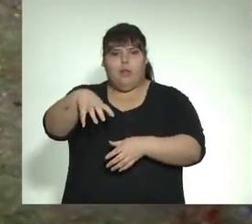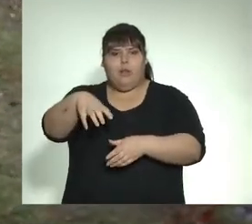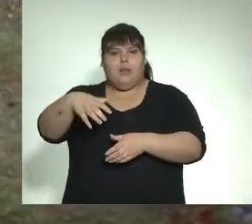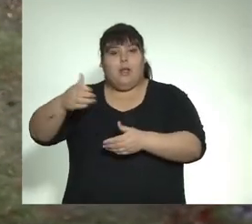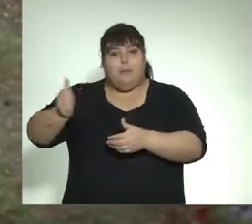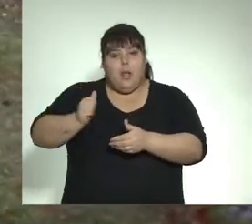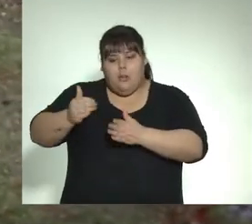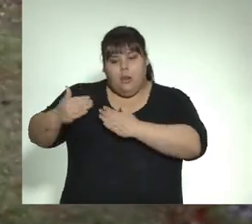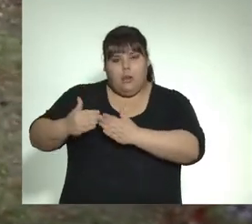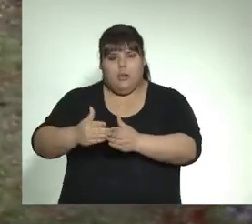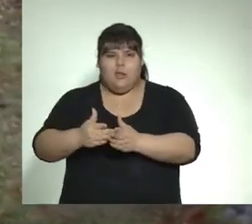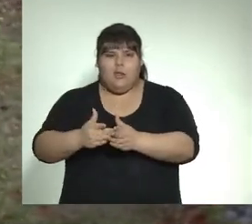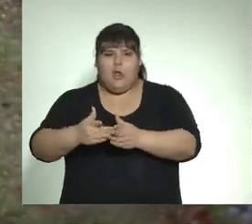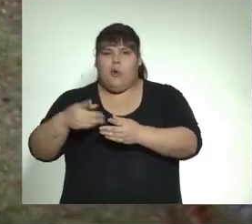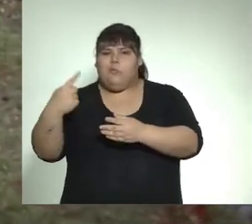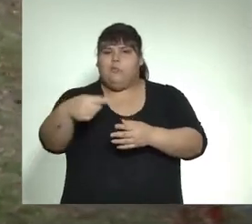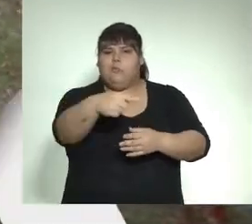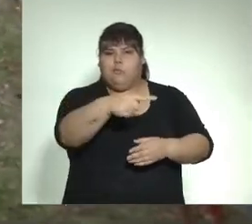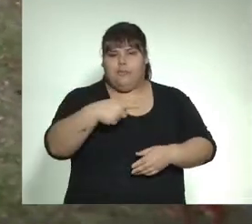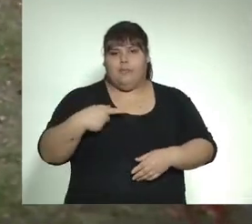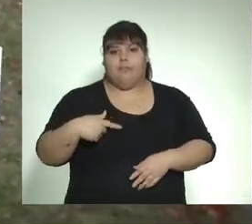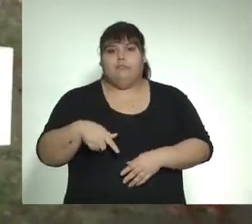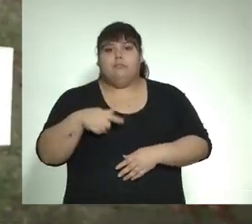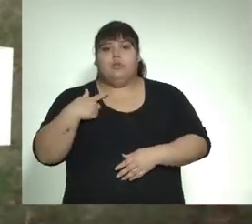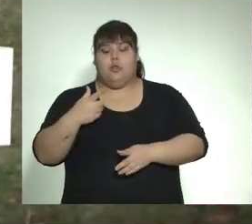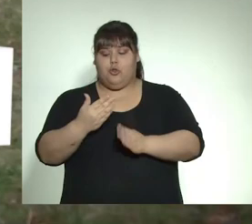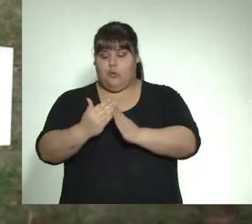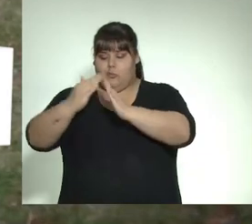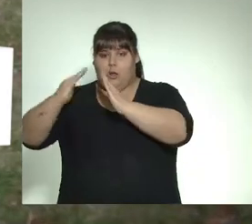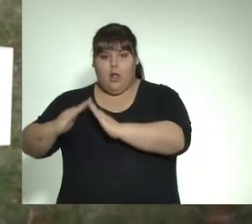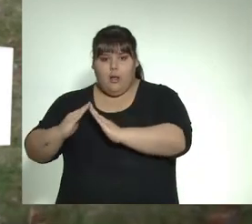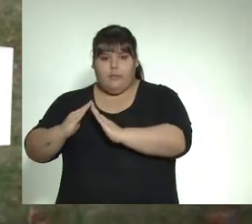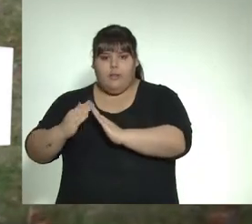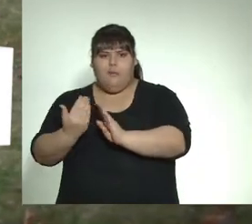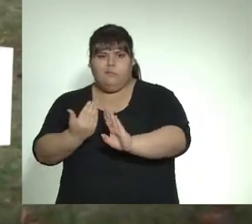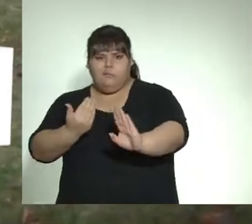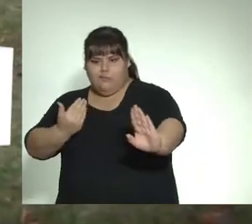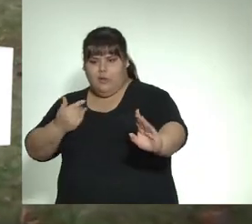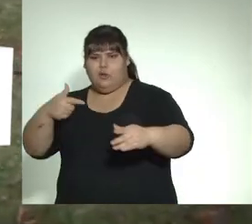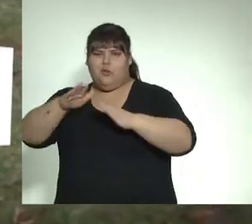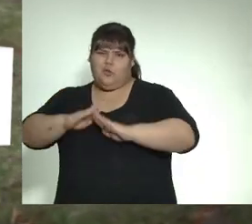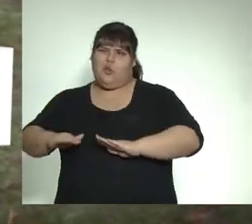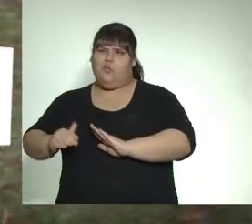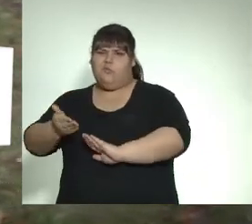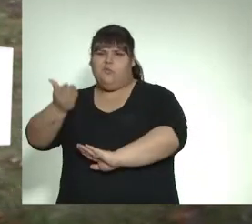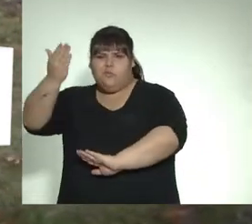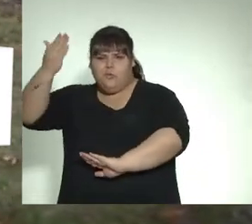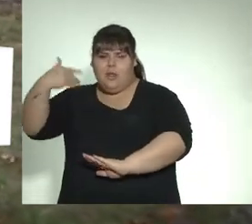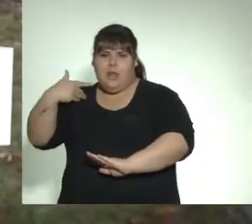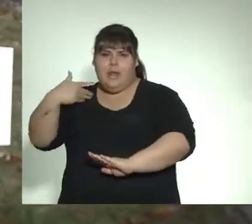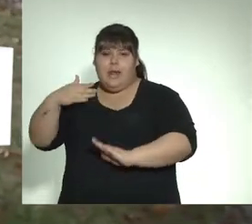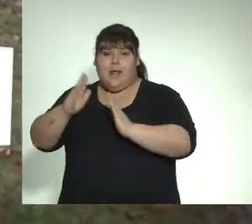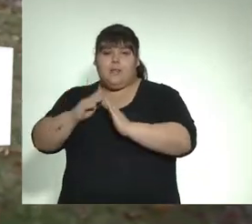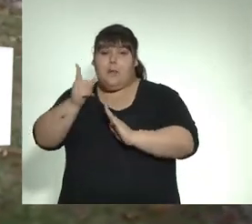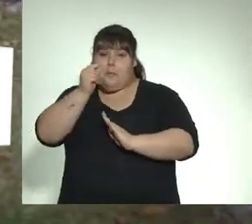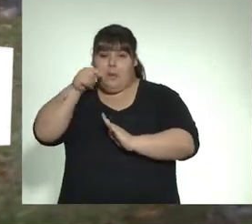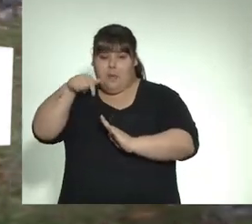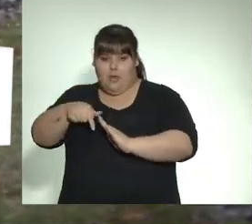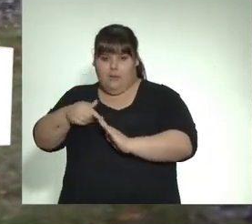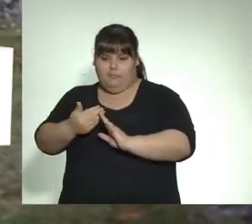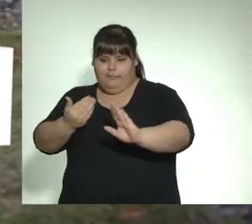la prefectura, así, distintos lugares. Acá estábamos retirados, nosotros que éramos gurises, mi casa paterna está